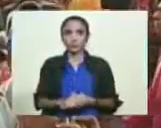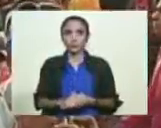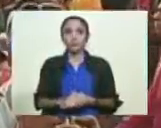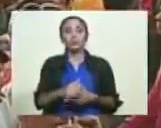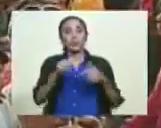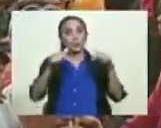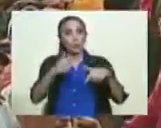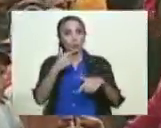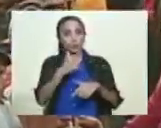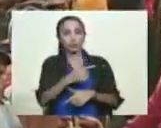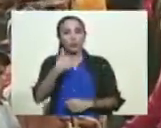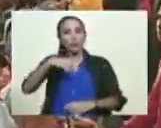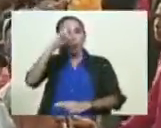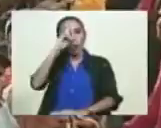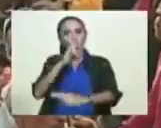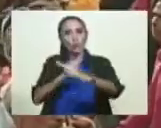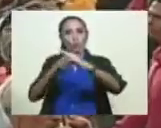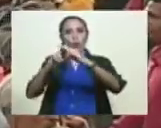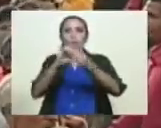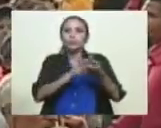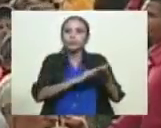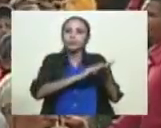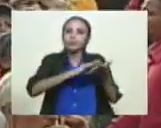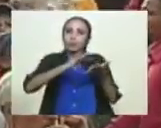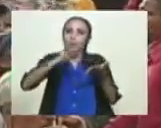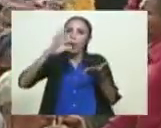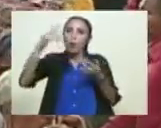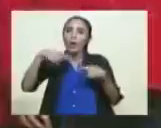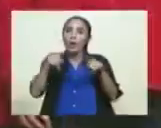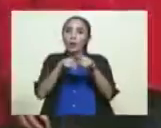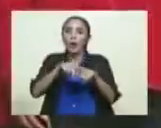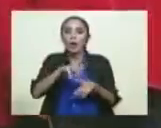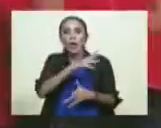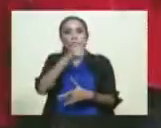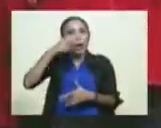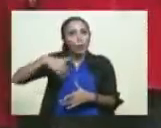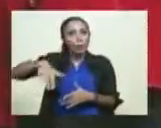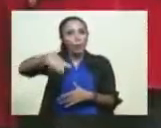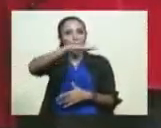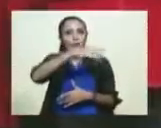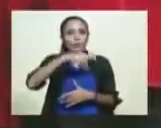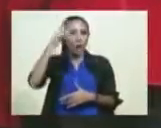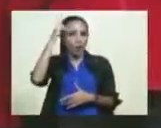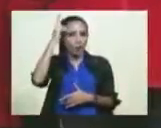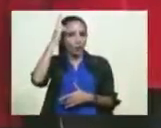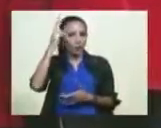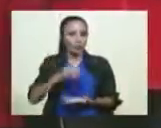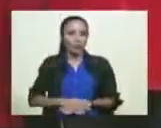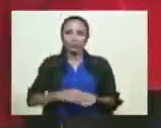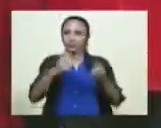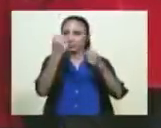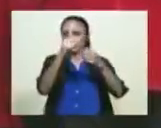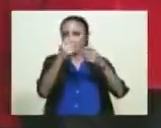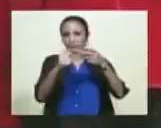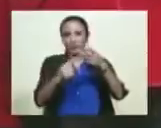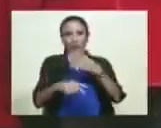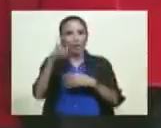digo: honor y gloria a los pueblos, a los caciques indígenas, Naiguatá,